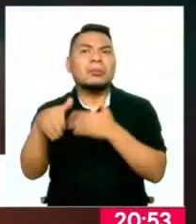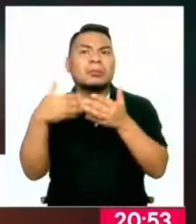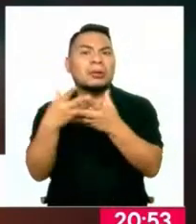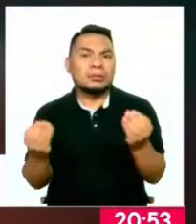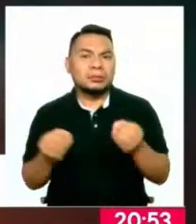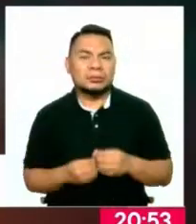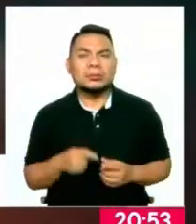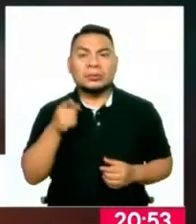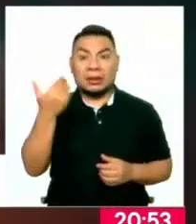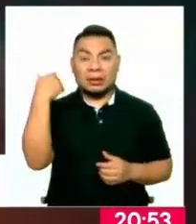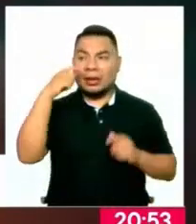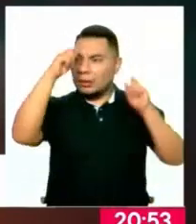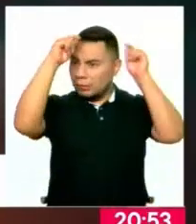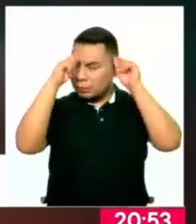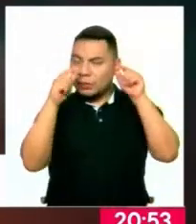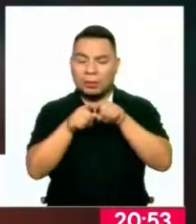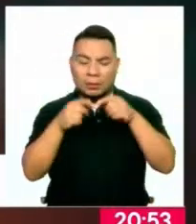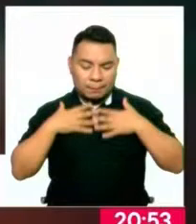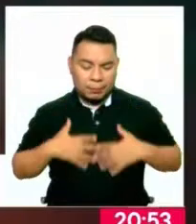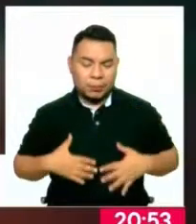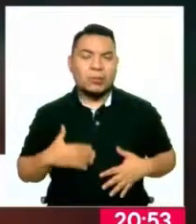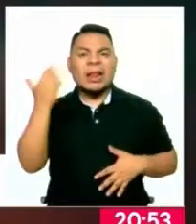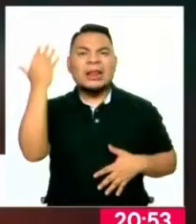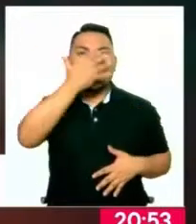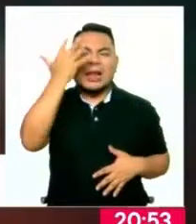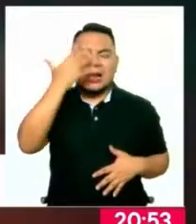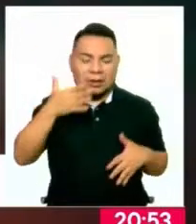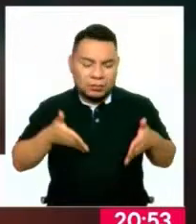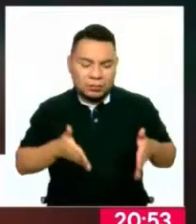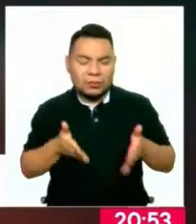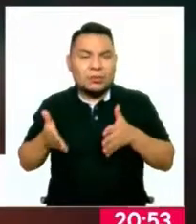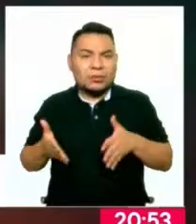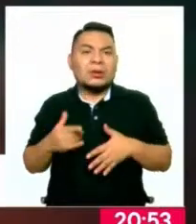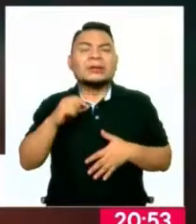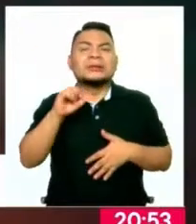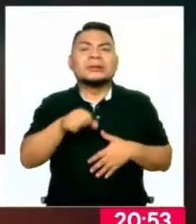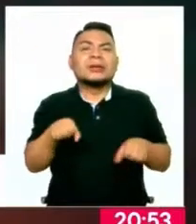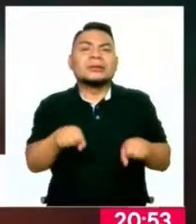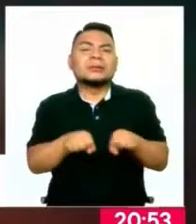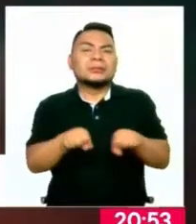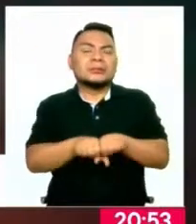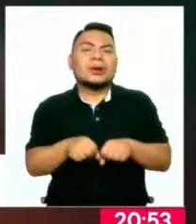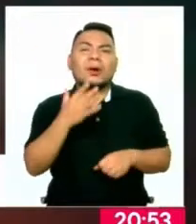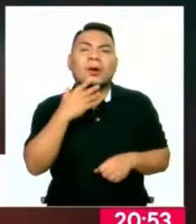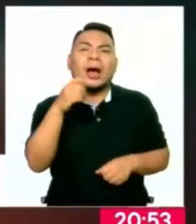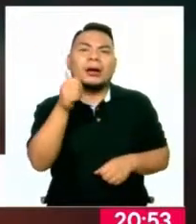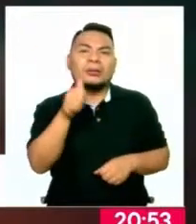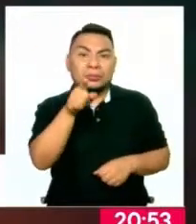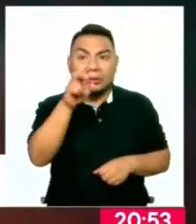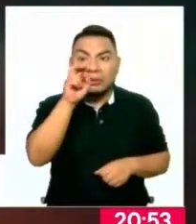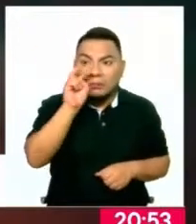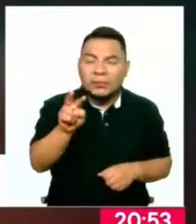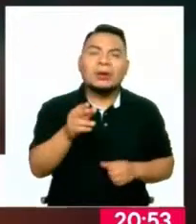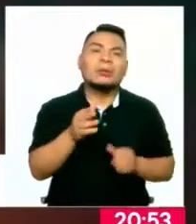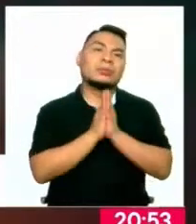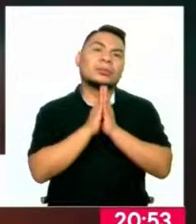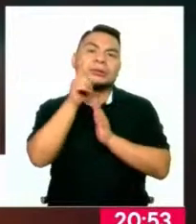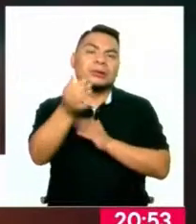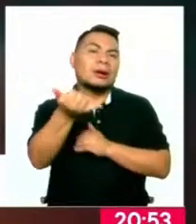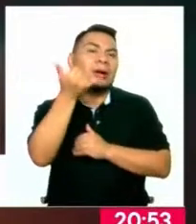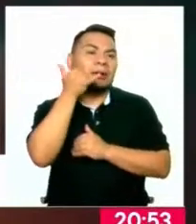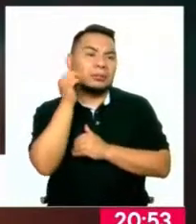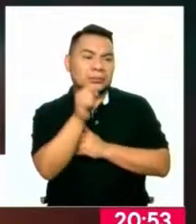vestía un gorro y un polo de color negro, pantalón jean y zapatillas de color azul. Cualquier información sobre su